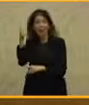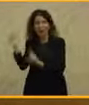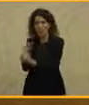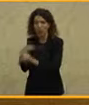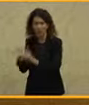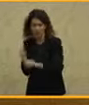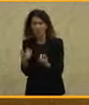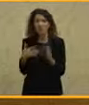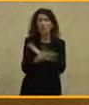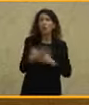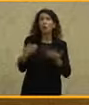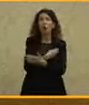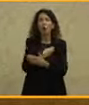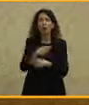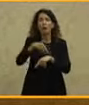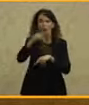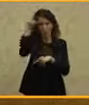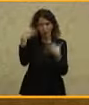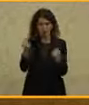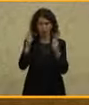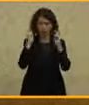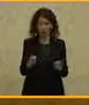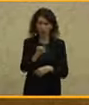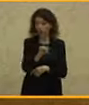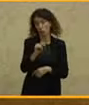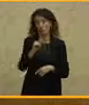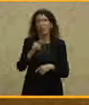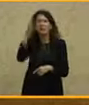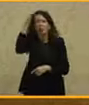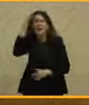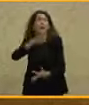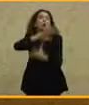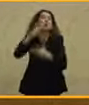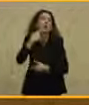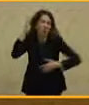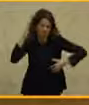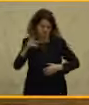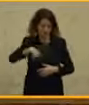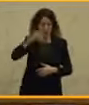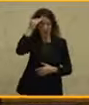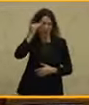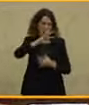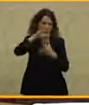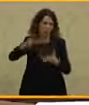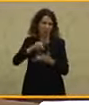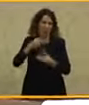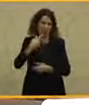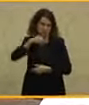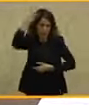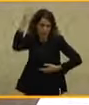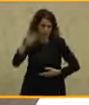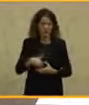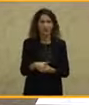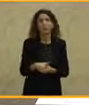problema de salud mental. ¿Alguno de ustedes se imagina una noticia que diga, por ejemplo? Imagina.